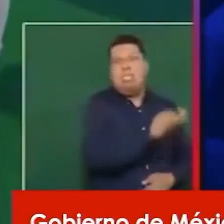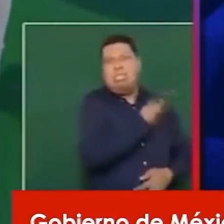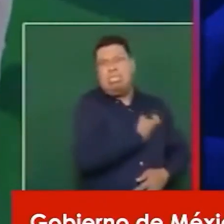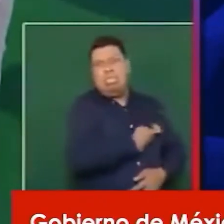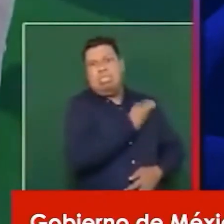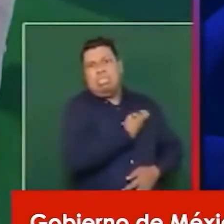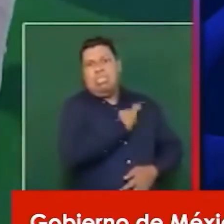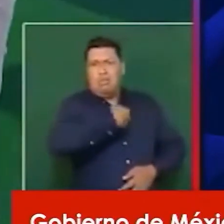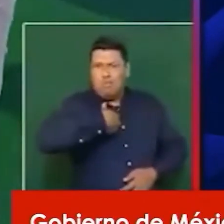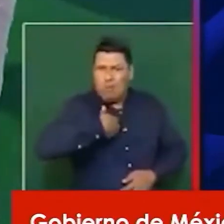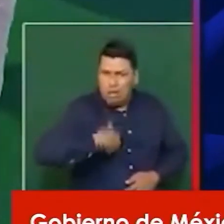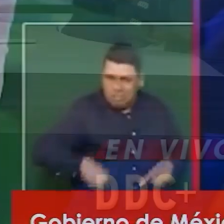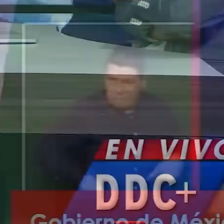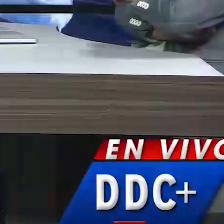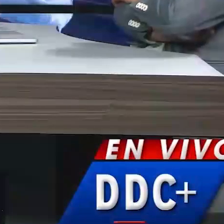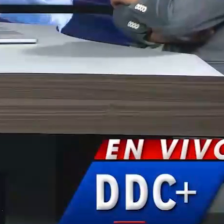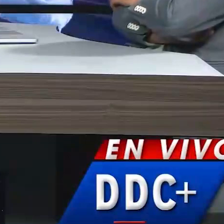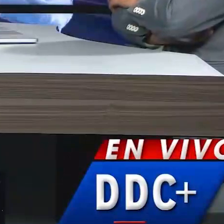mí.